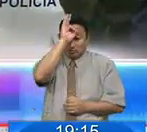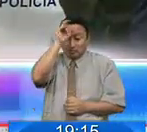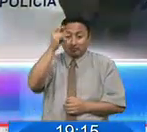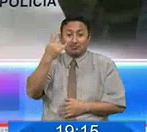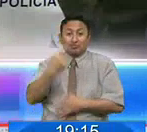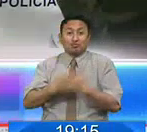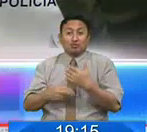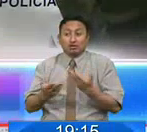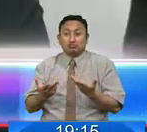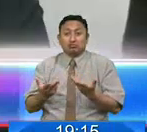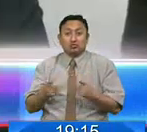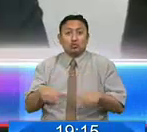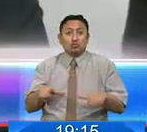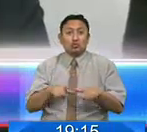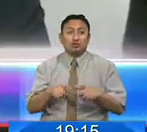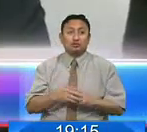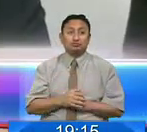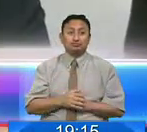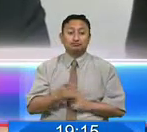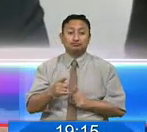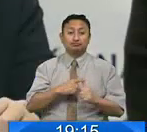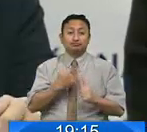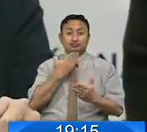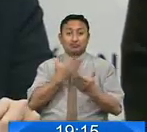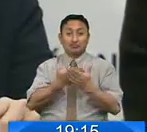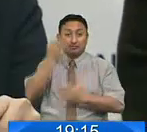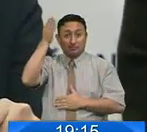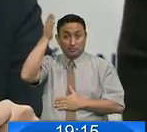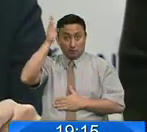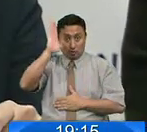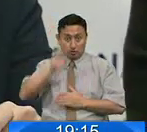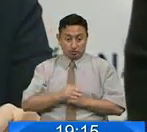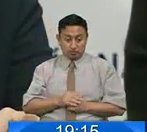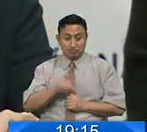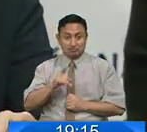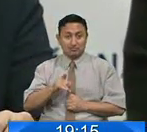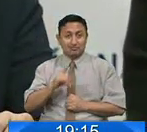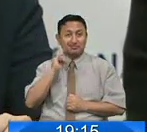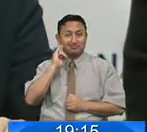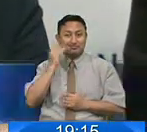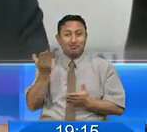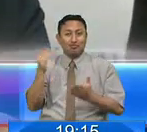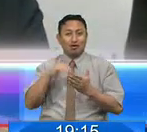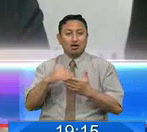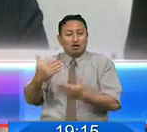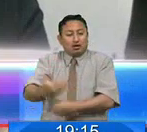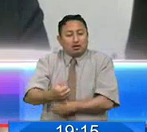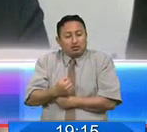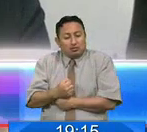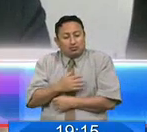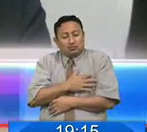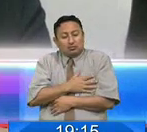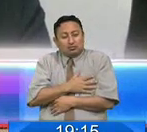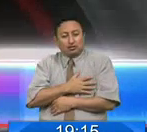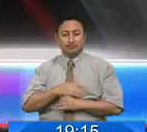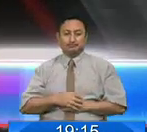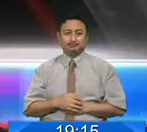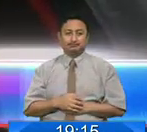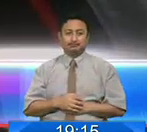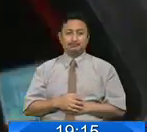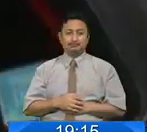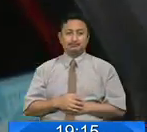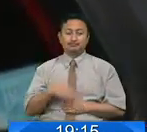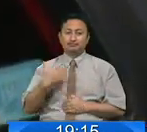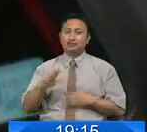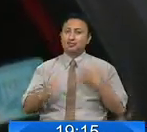de su pequeña hija quiero agradecer a dios por devolverme la dicha de tener a mi hija nuevamente entre mientras la